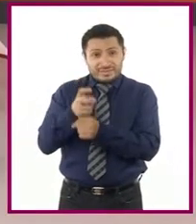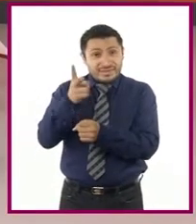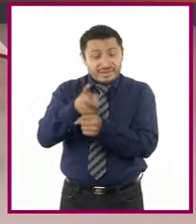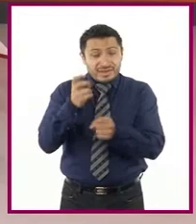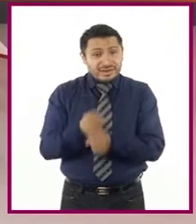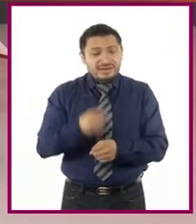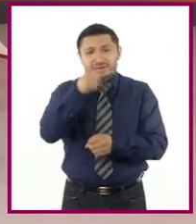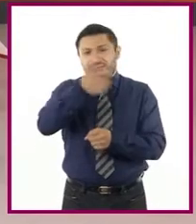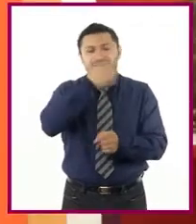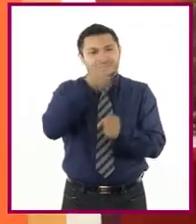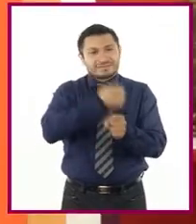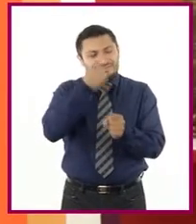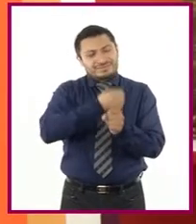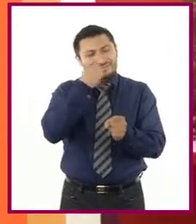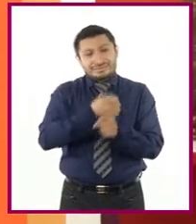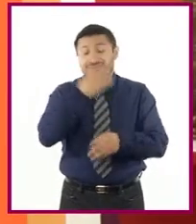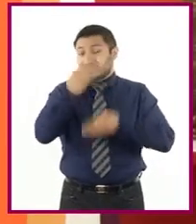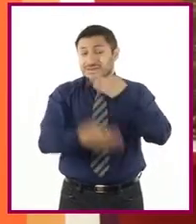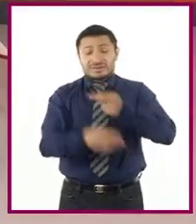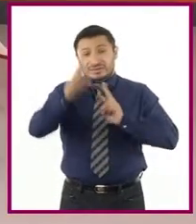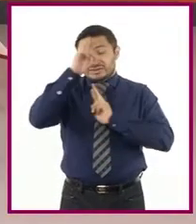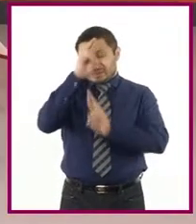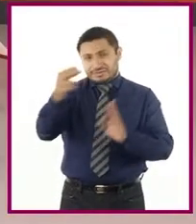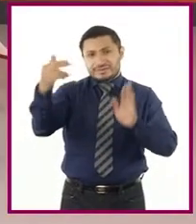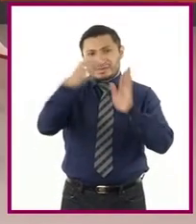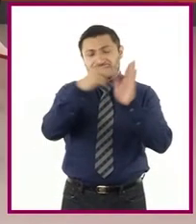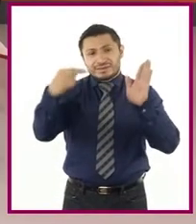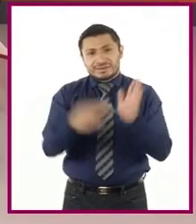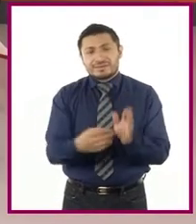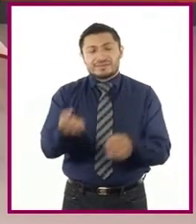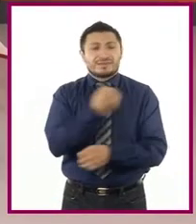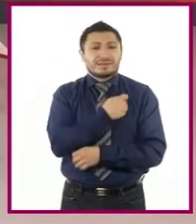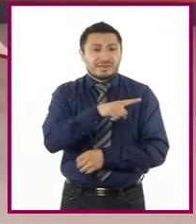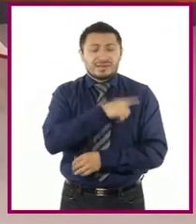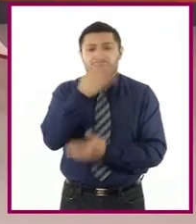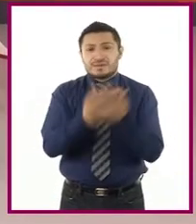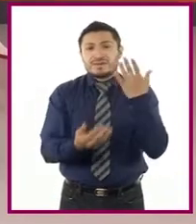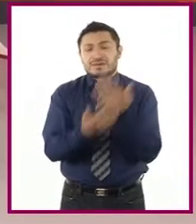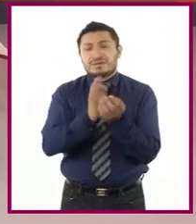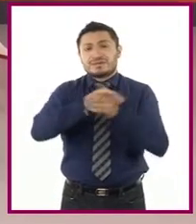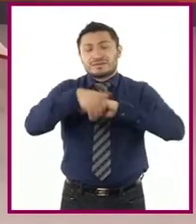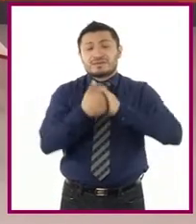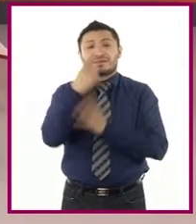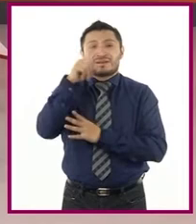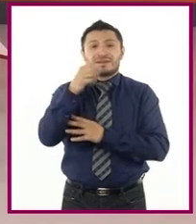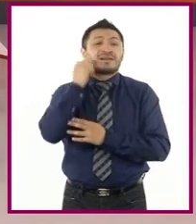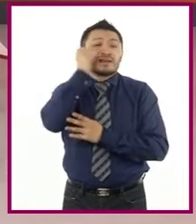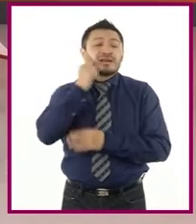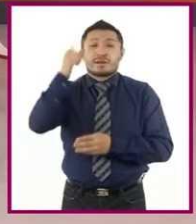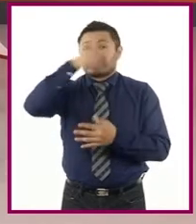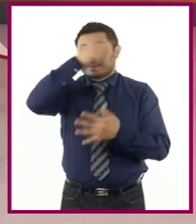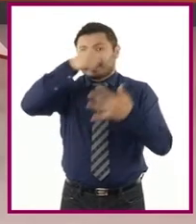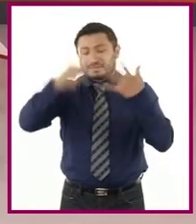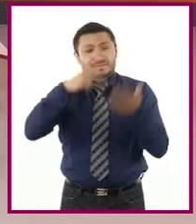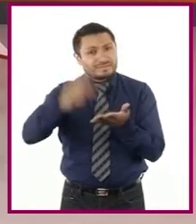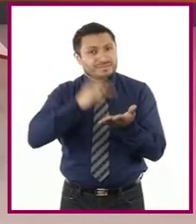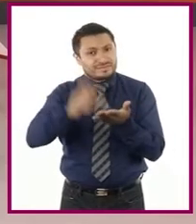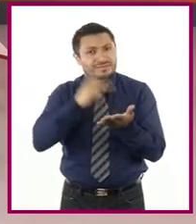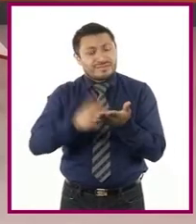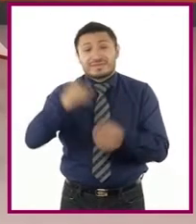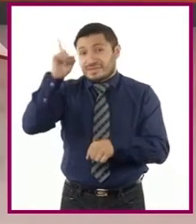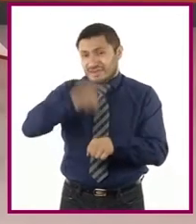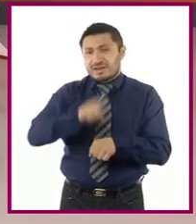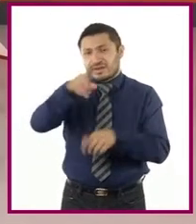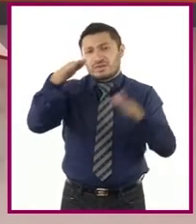continuar practicando todas las medidas higiénicas. Laven sus manos con agua y jabón varias veces al día. Permanezcan en